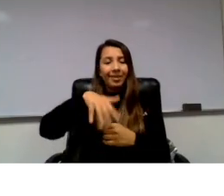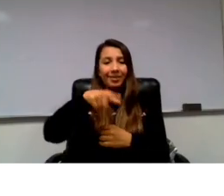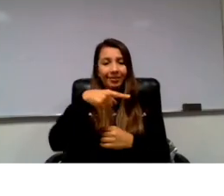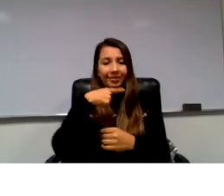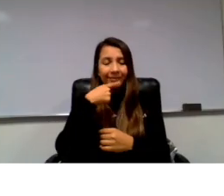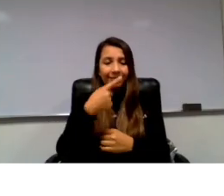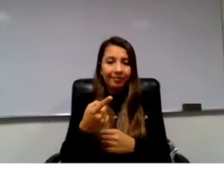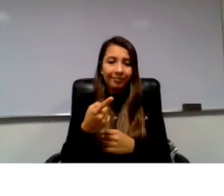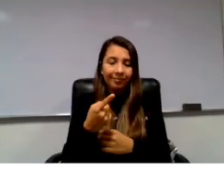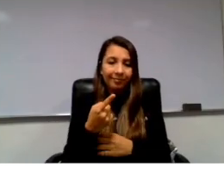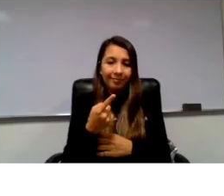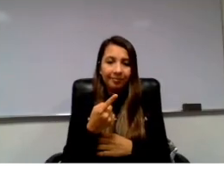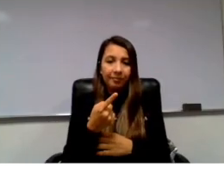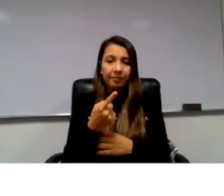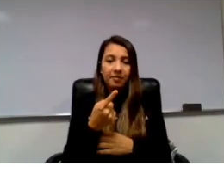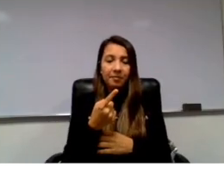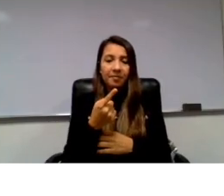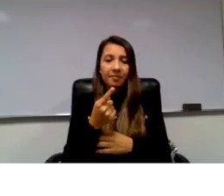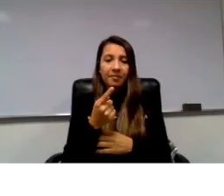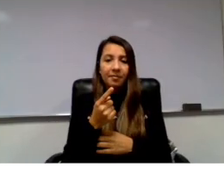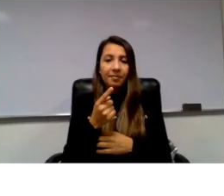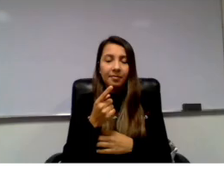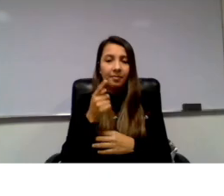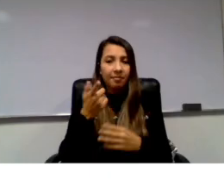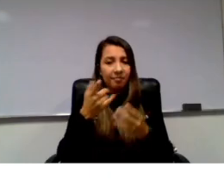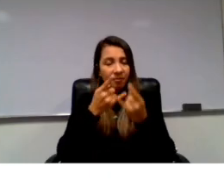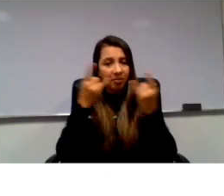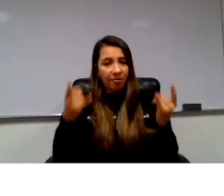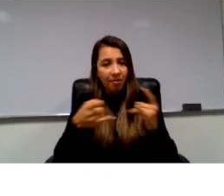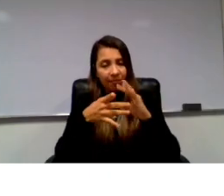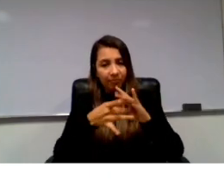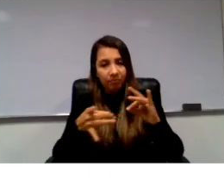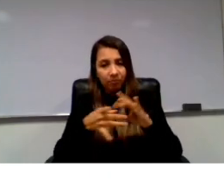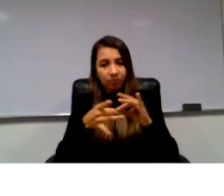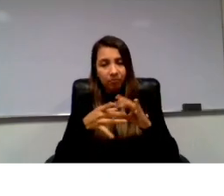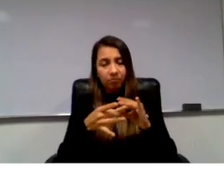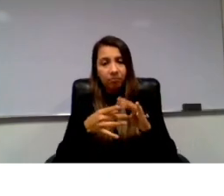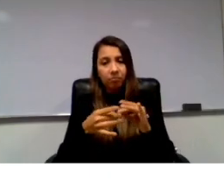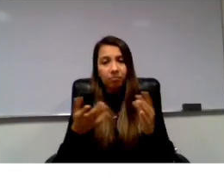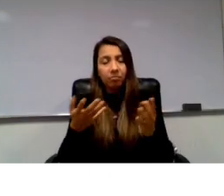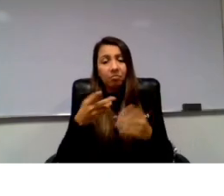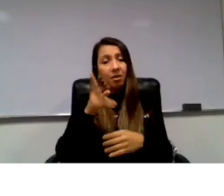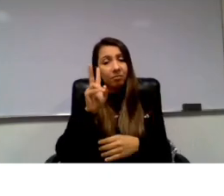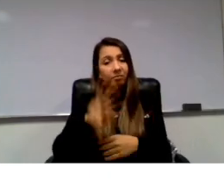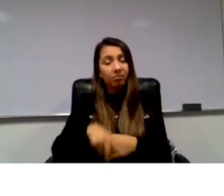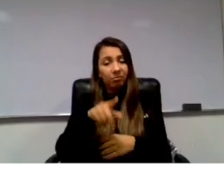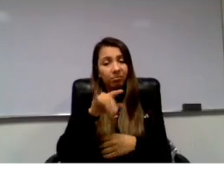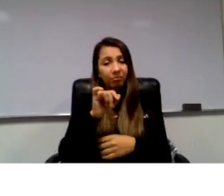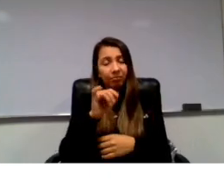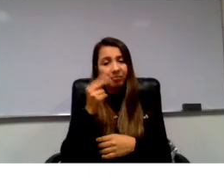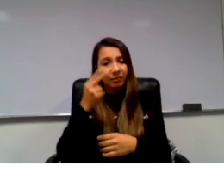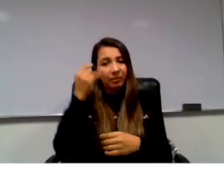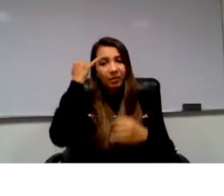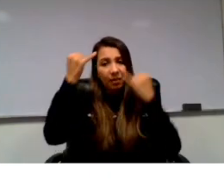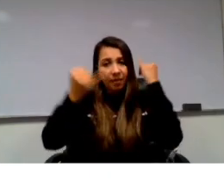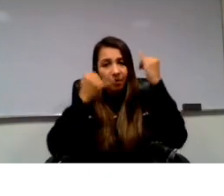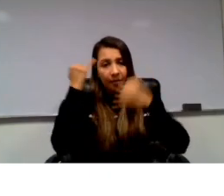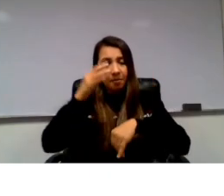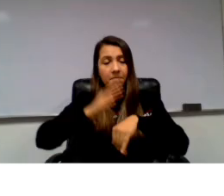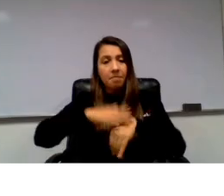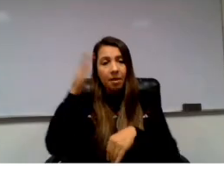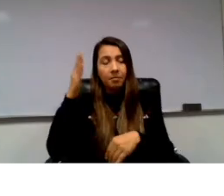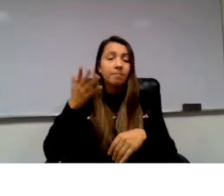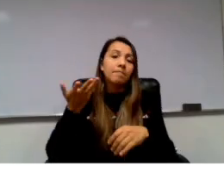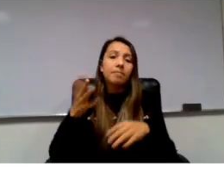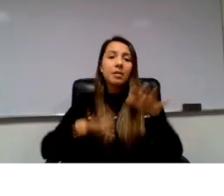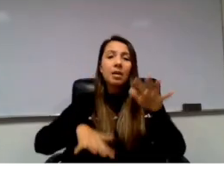oí decir eso, ¿no? O contar esa historia, ¿no? Entonces, es lateral, pero es cierto, necesitamos generar esas ideas que pueden ser